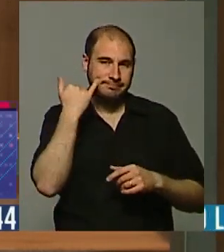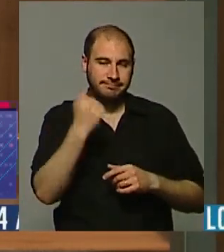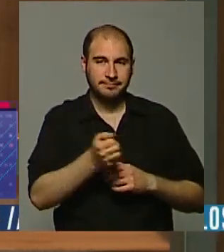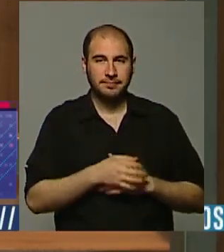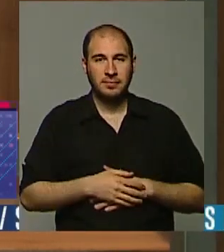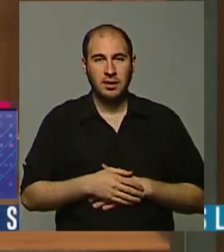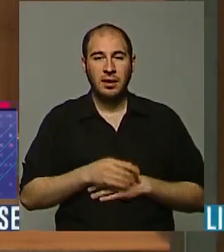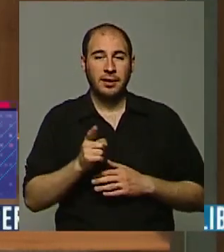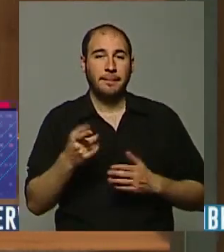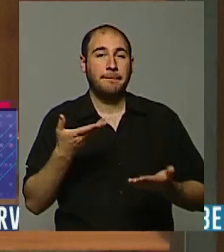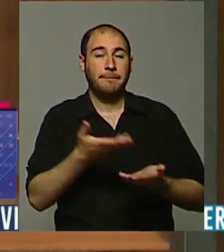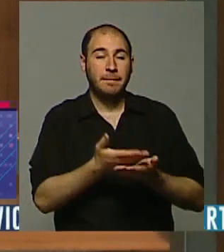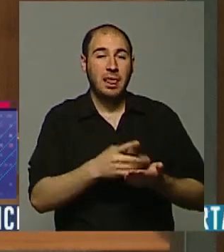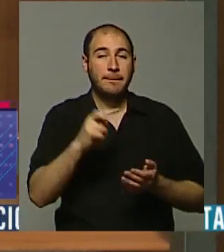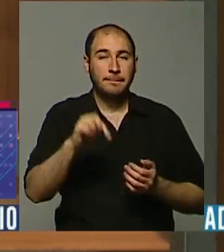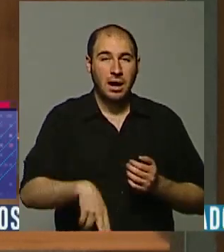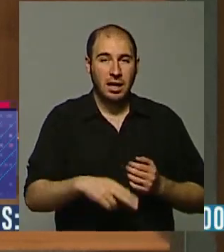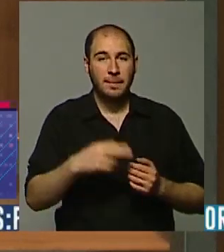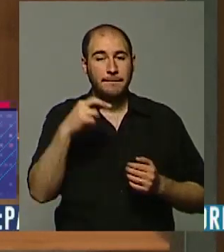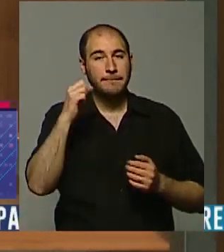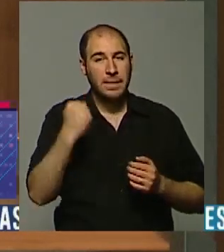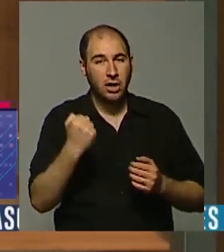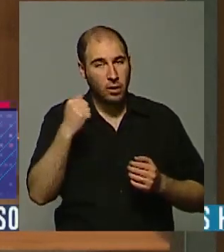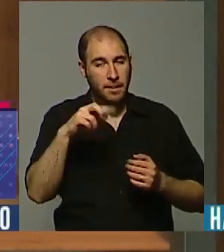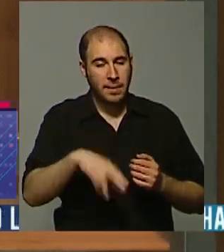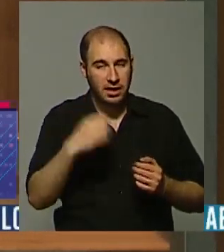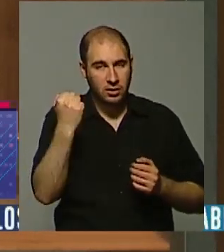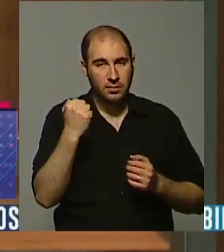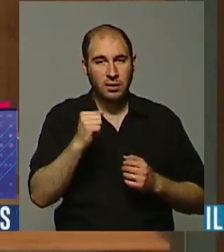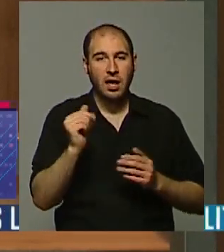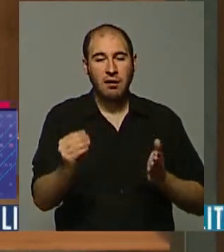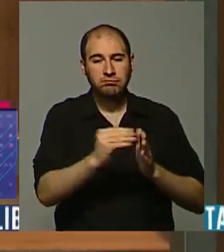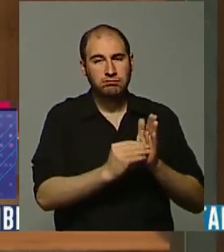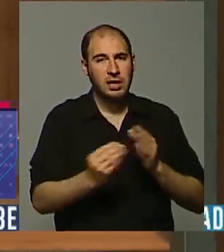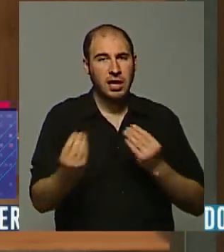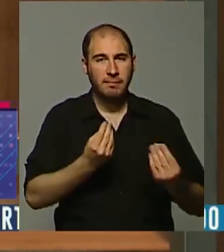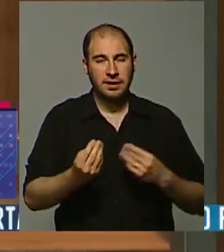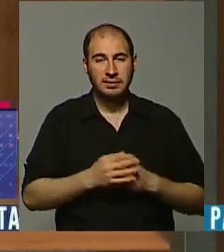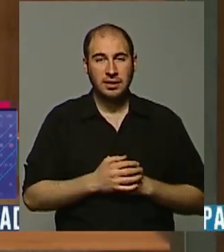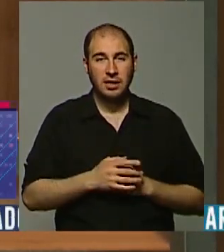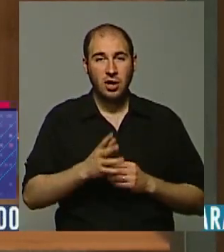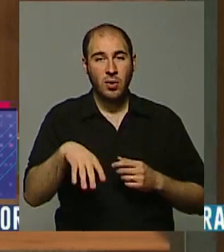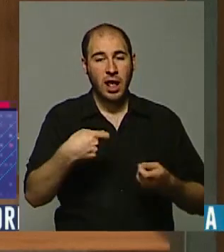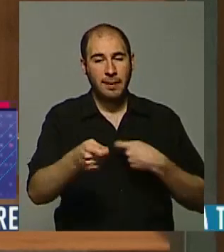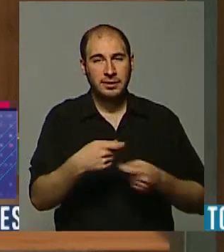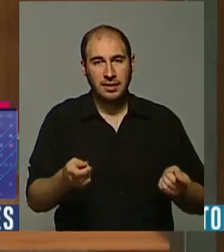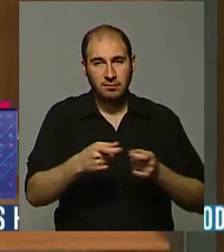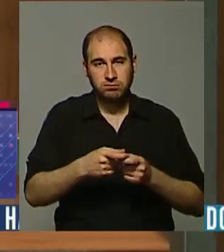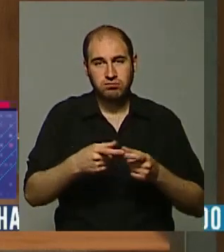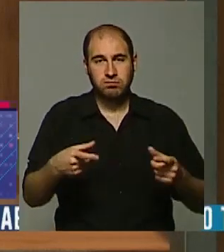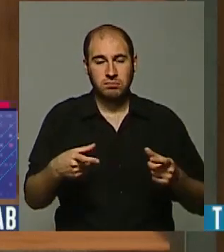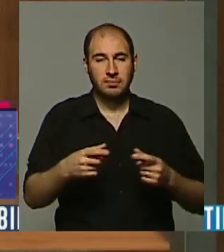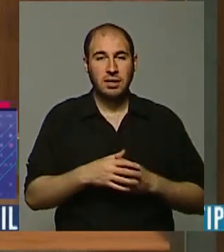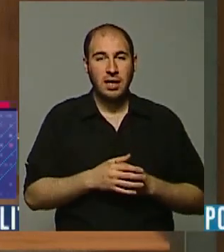Está exigiendo un plan económico que contemple lo que está sucediendo, sobre todo en las pequeñas y medianas